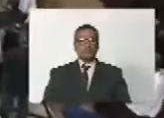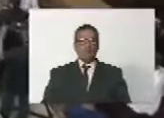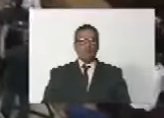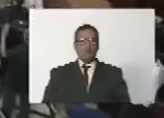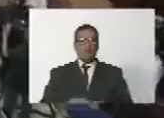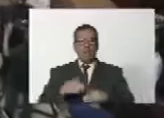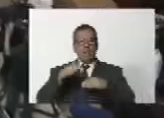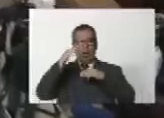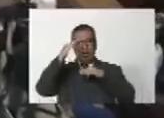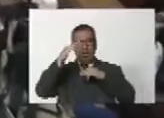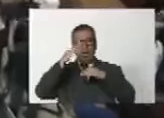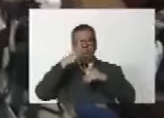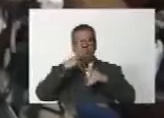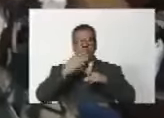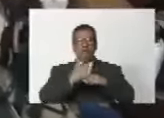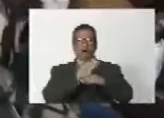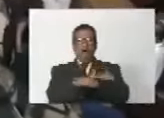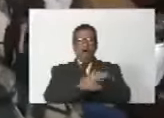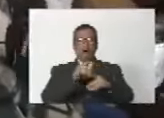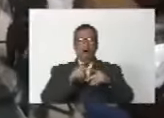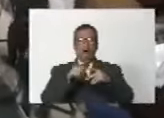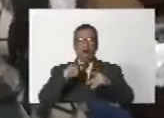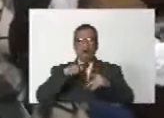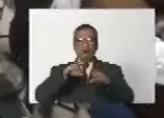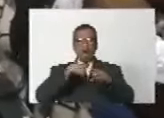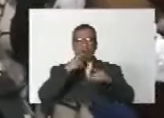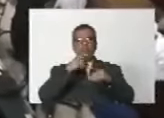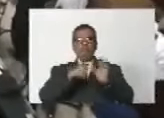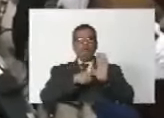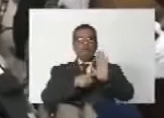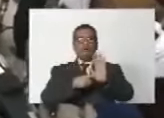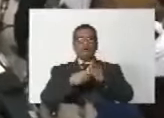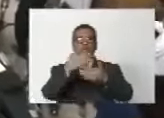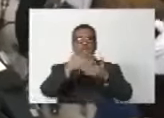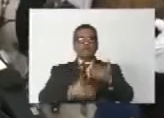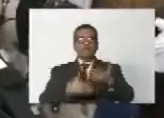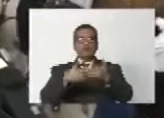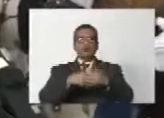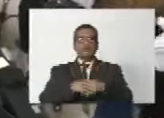Bueno, señor presidente, antes de mi intervención para presentar el informe,